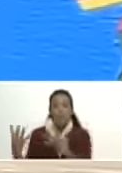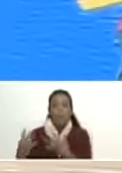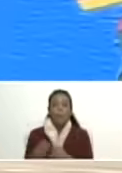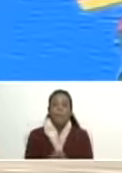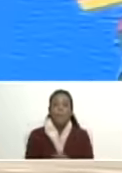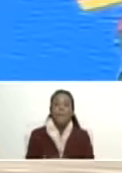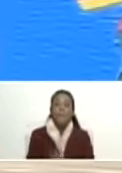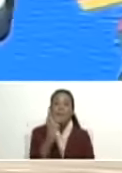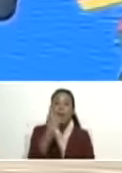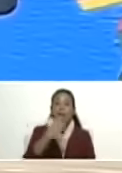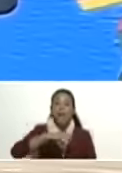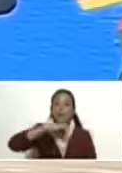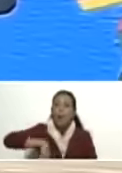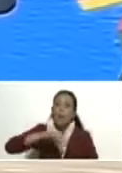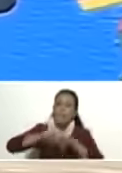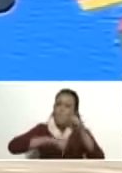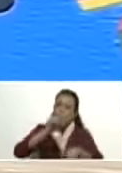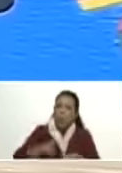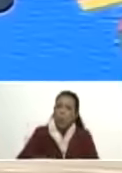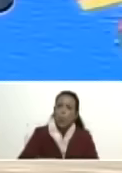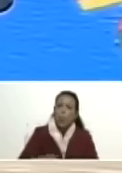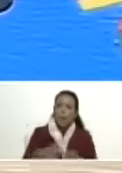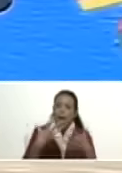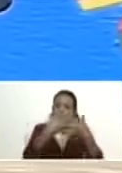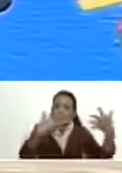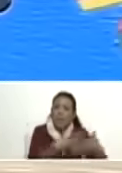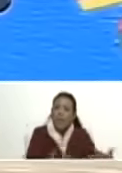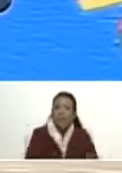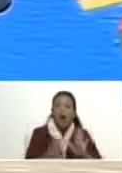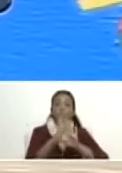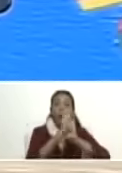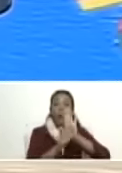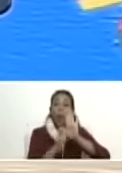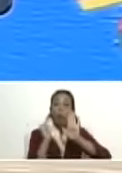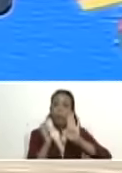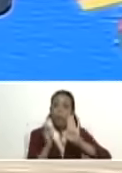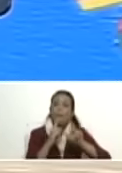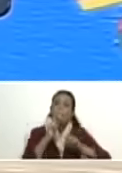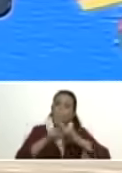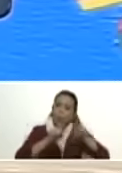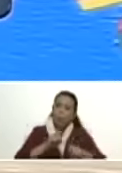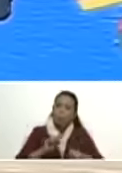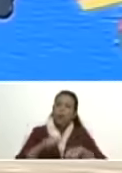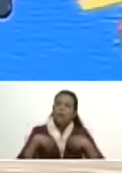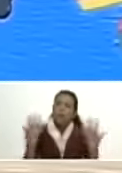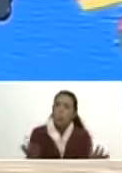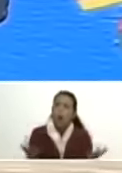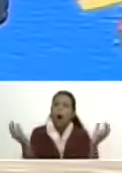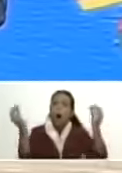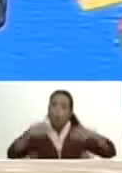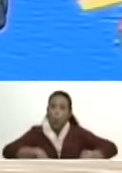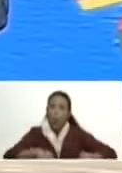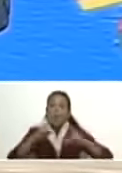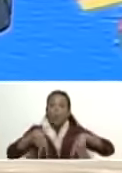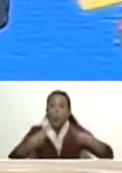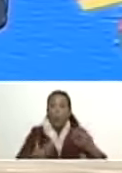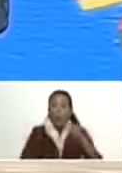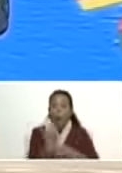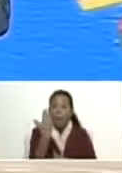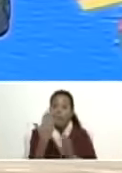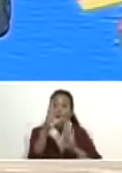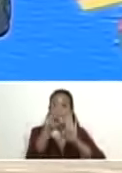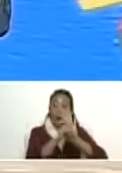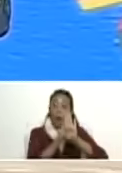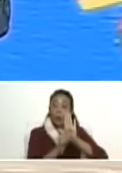Por primera vez en la historia se consultó un texto constitucional para que el pueblo dijera si esta era nuestra nueva constitución o